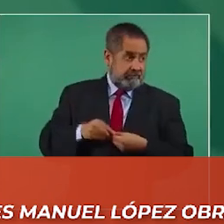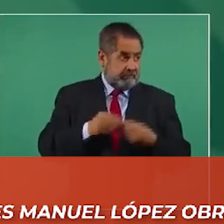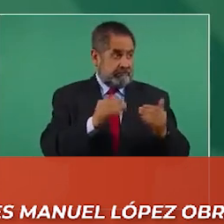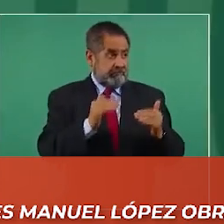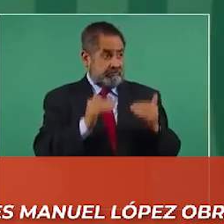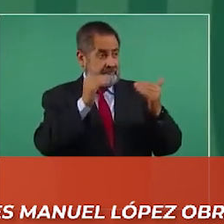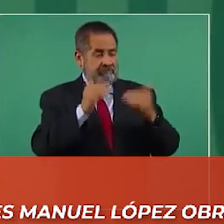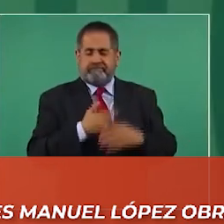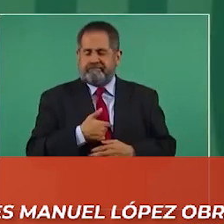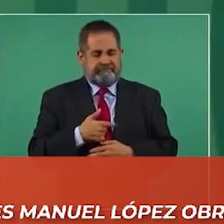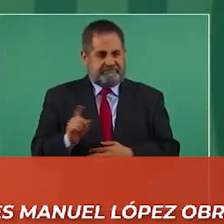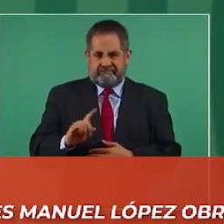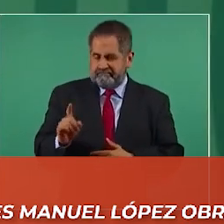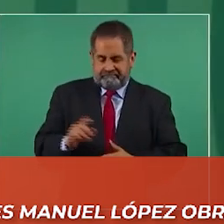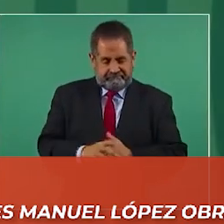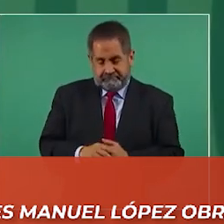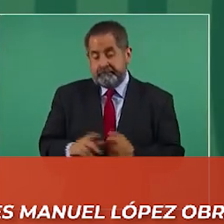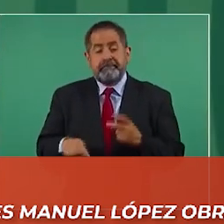y que